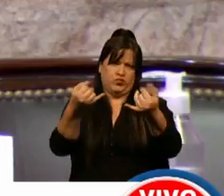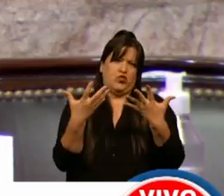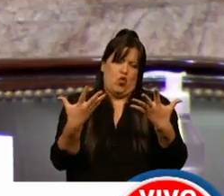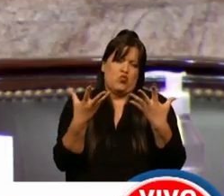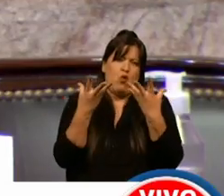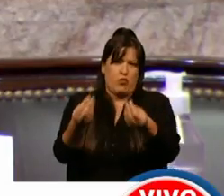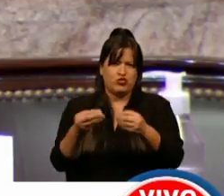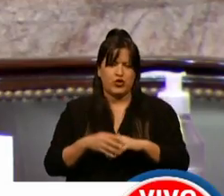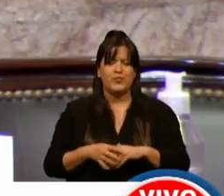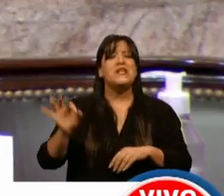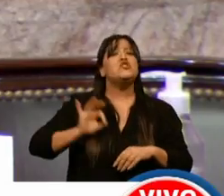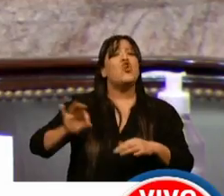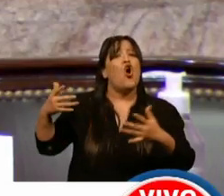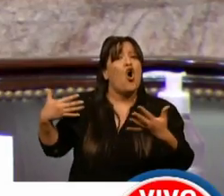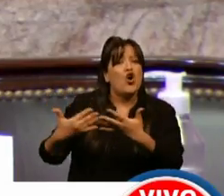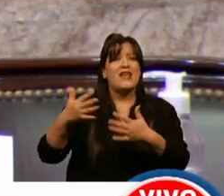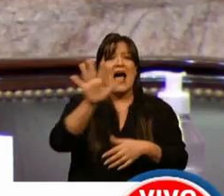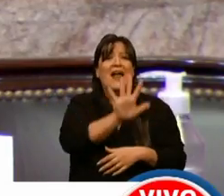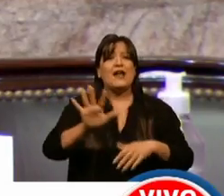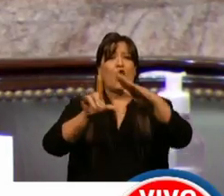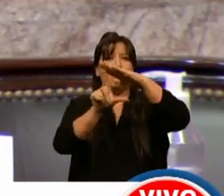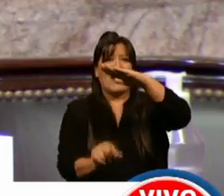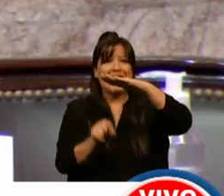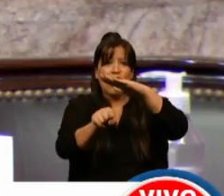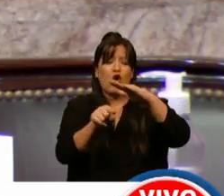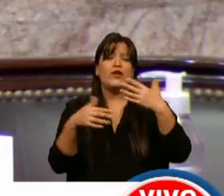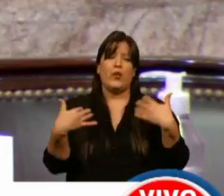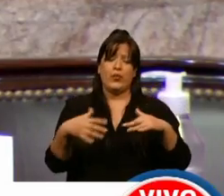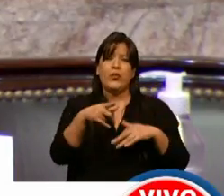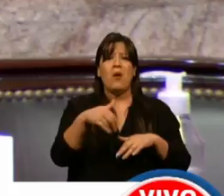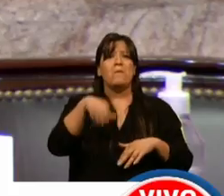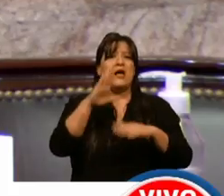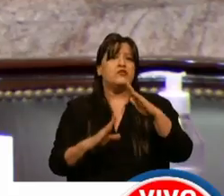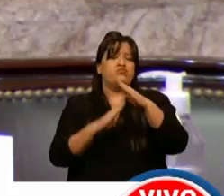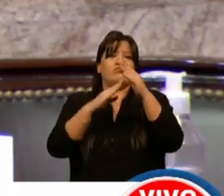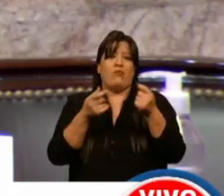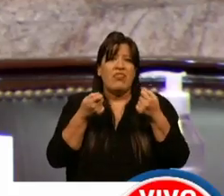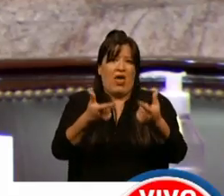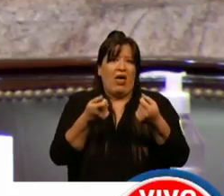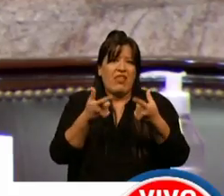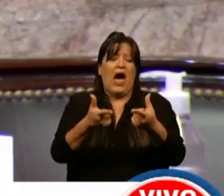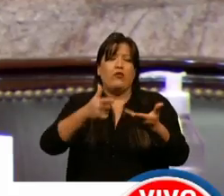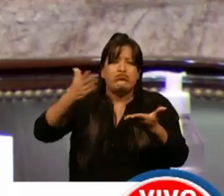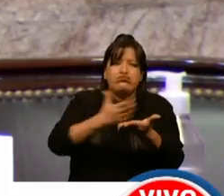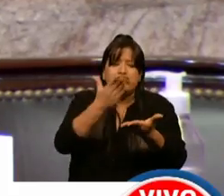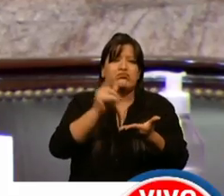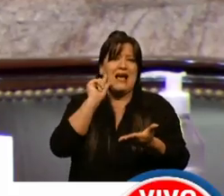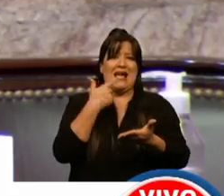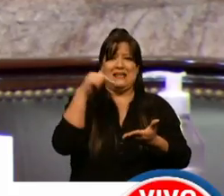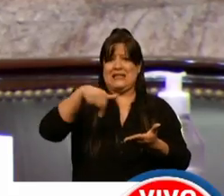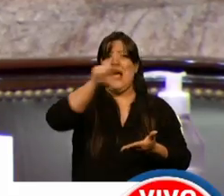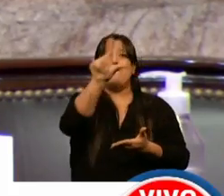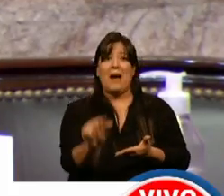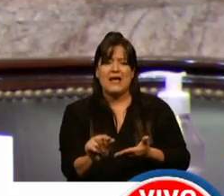históricamente la región patagónica ha sido la principal género de gas de nuestro país si hacemos